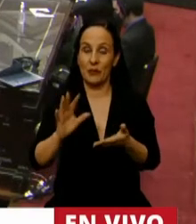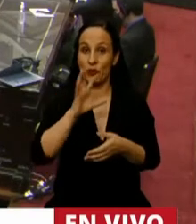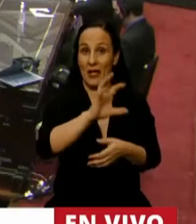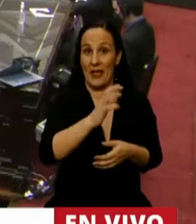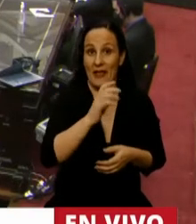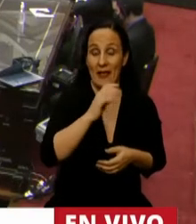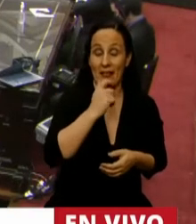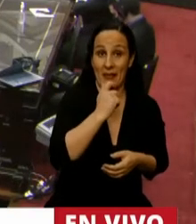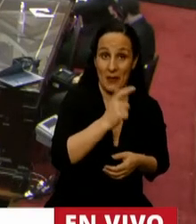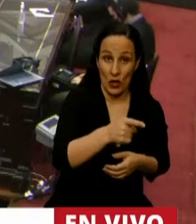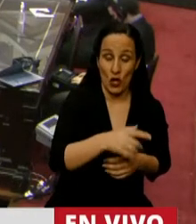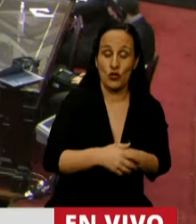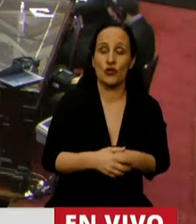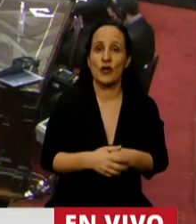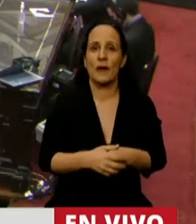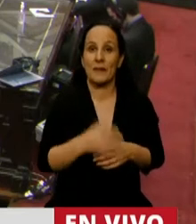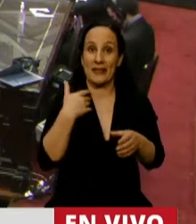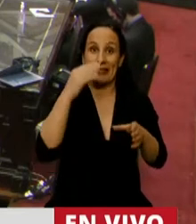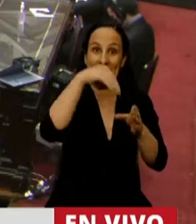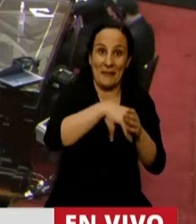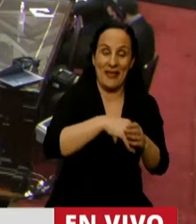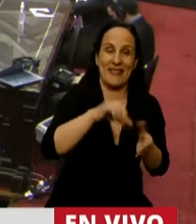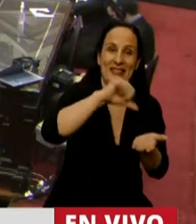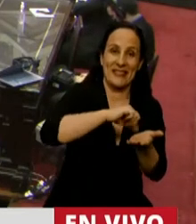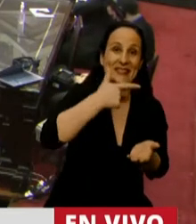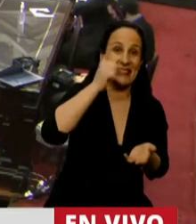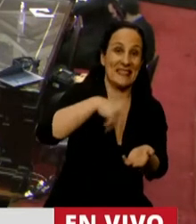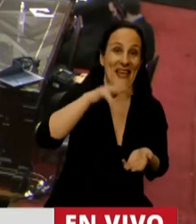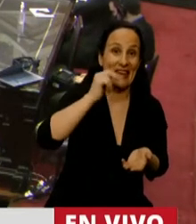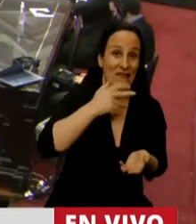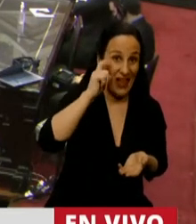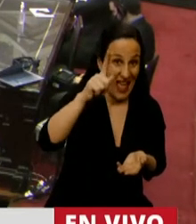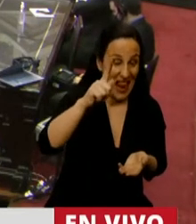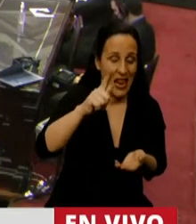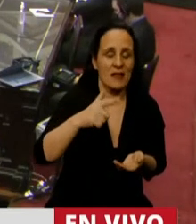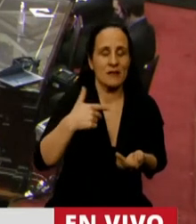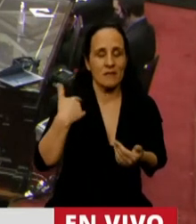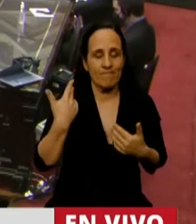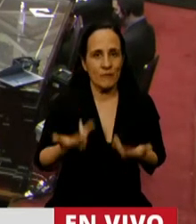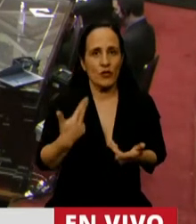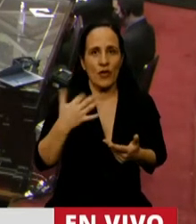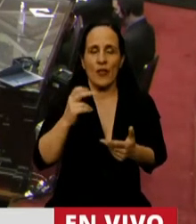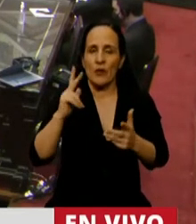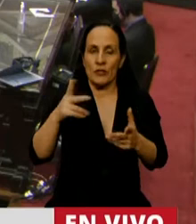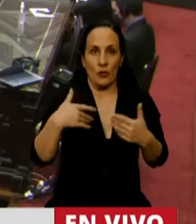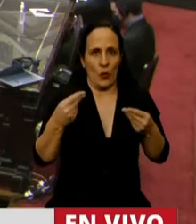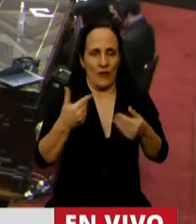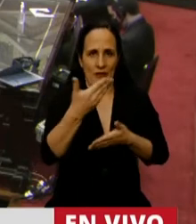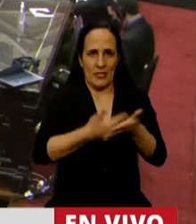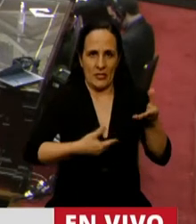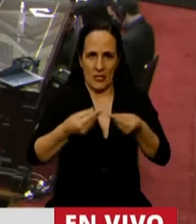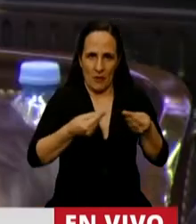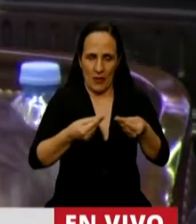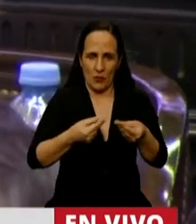mendocina y del interior del interior porque soy sanrafaelina debo decir que es muy difícil analizar este presupuesto porque sobre todo